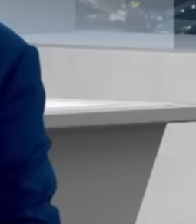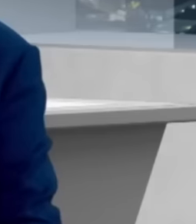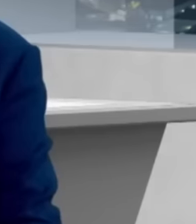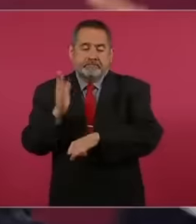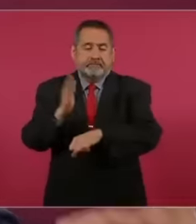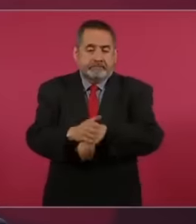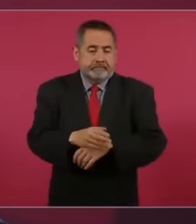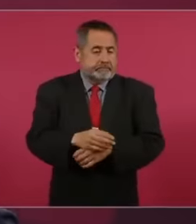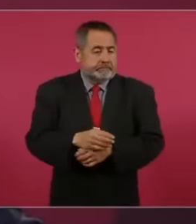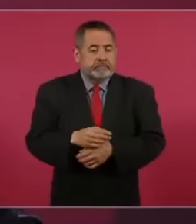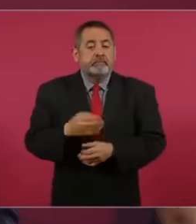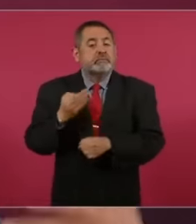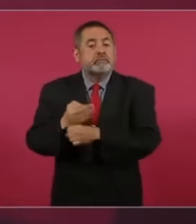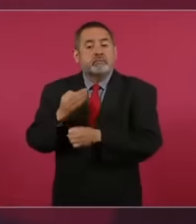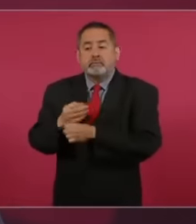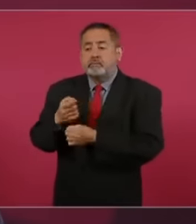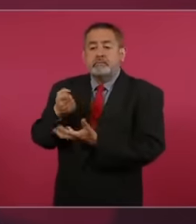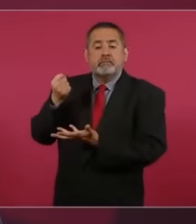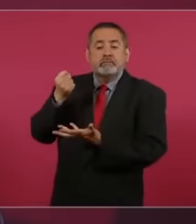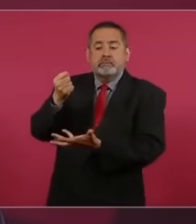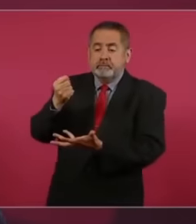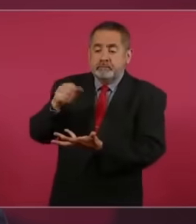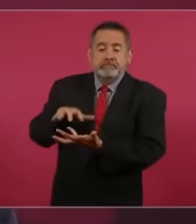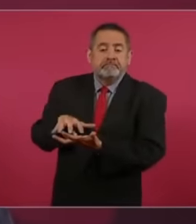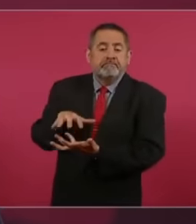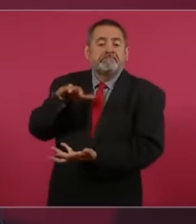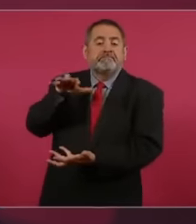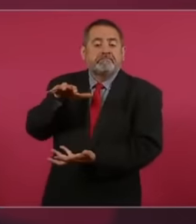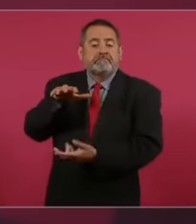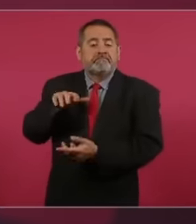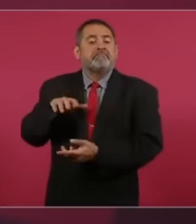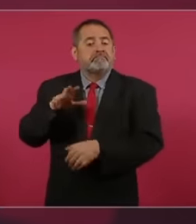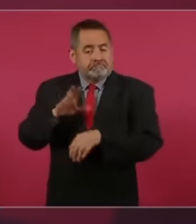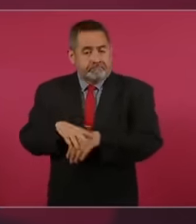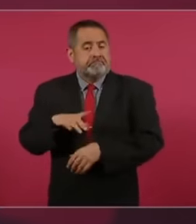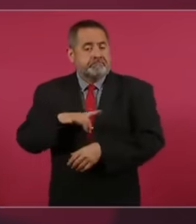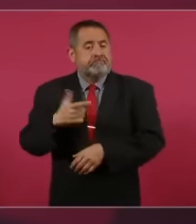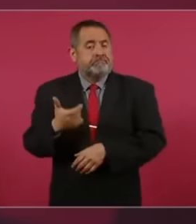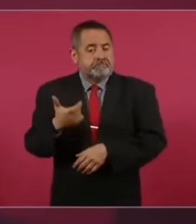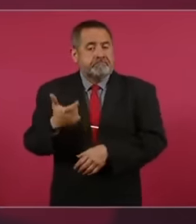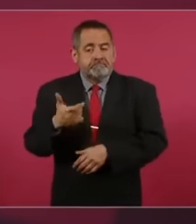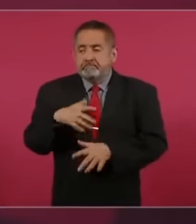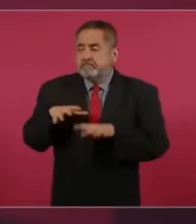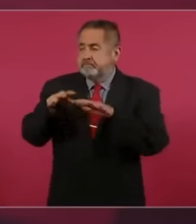el presupuesto nos alcanza para atender a los jóvenes.